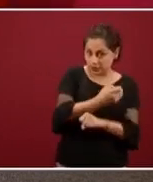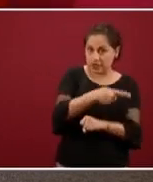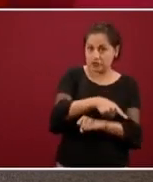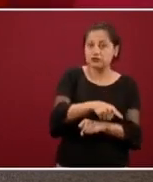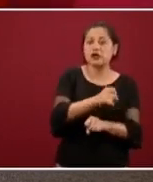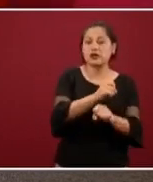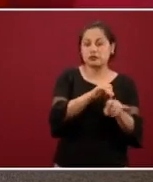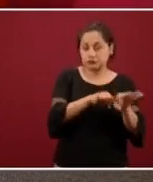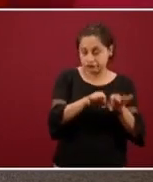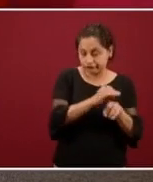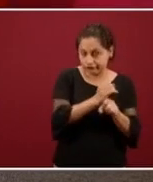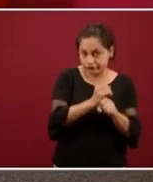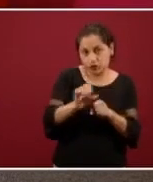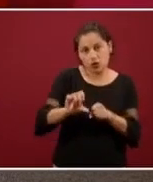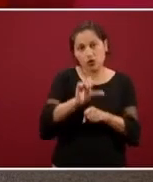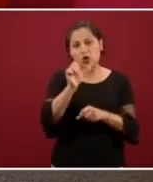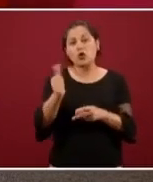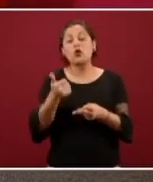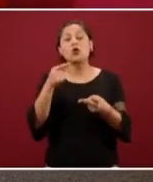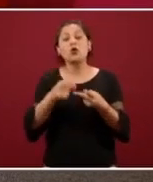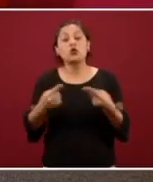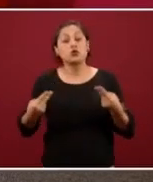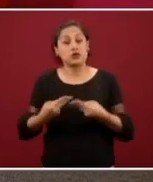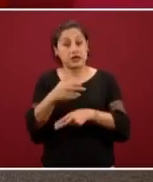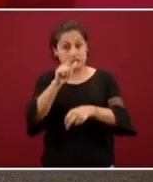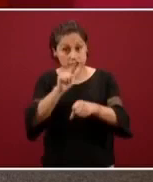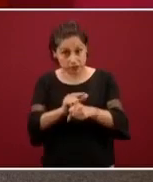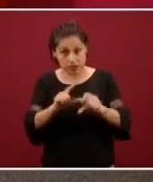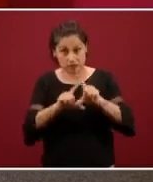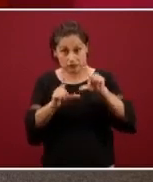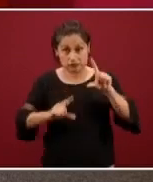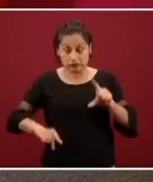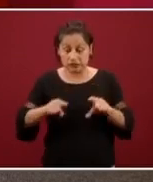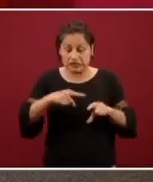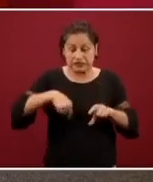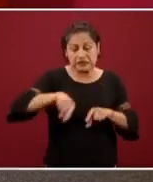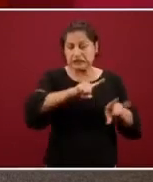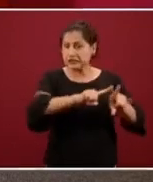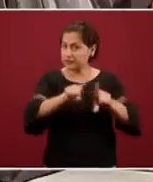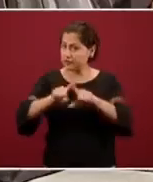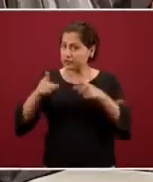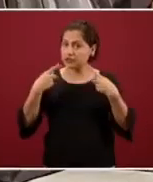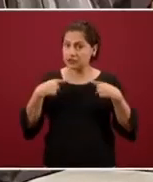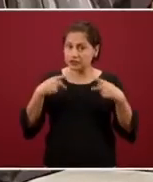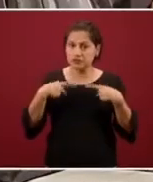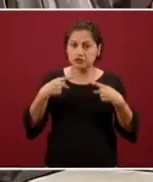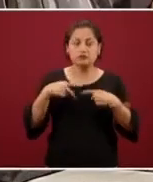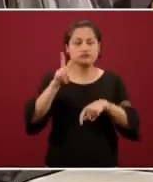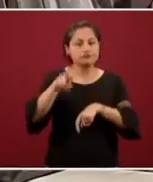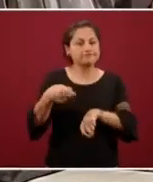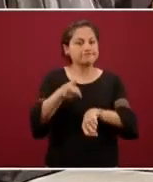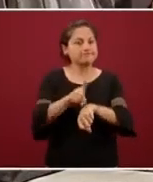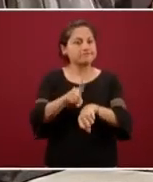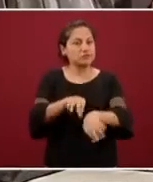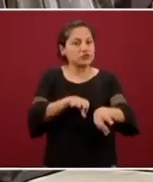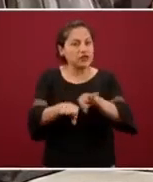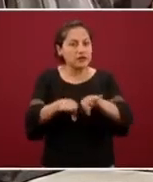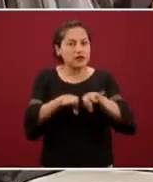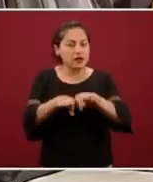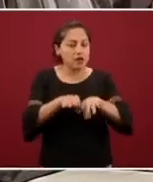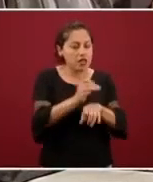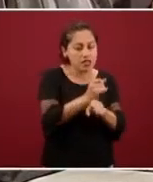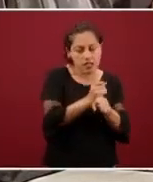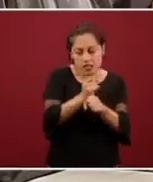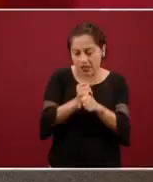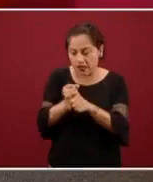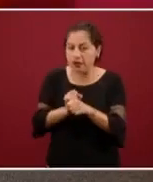epidemiólogos estatales y epidemiólogas que también hacen un gran trabajo todos los días en estarnos reportando toda la información y datos